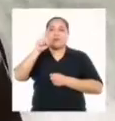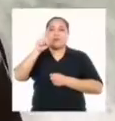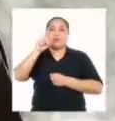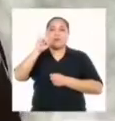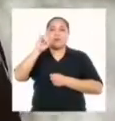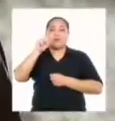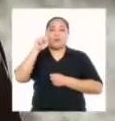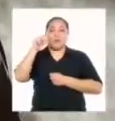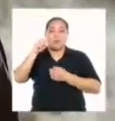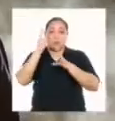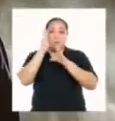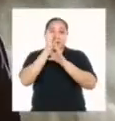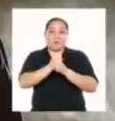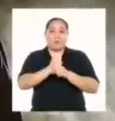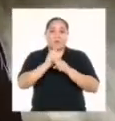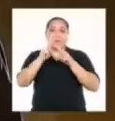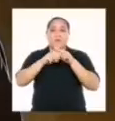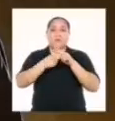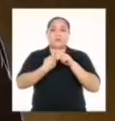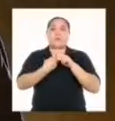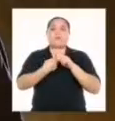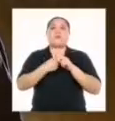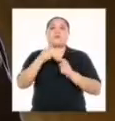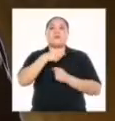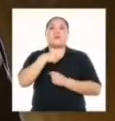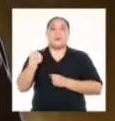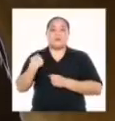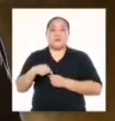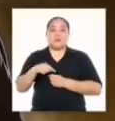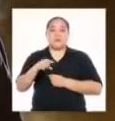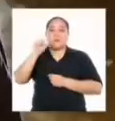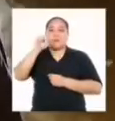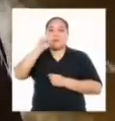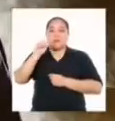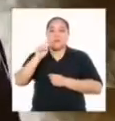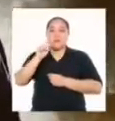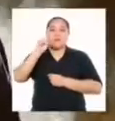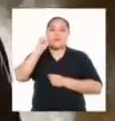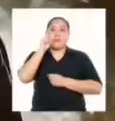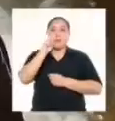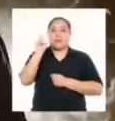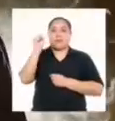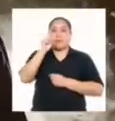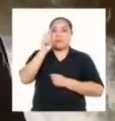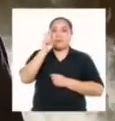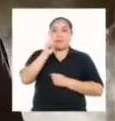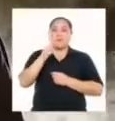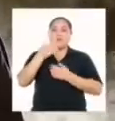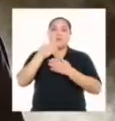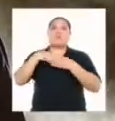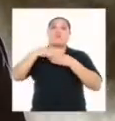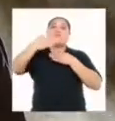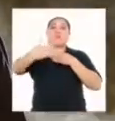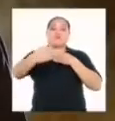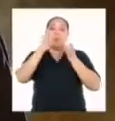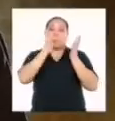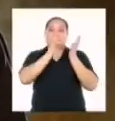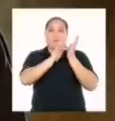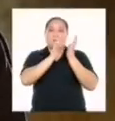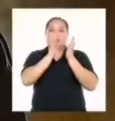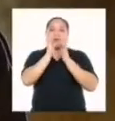papel comenzó en China entre el siglo I y II después de Cristo y se extendió a Japón en el siglo